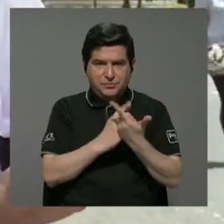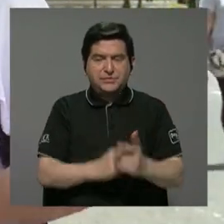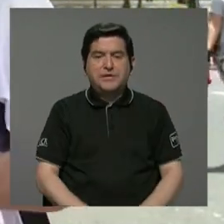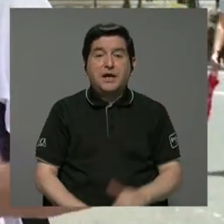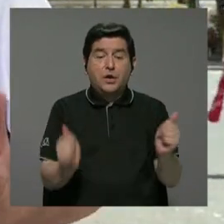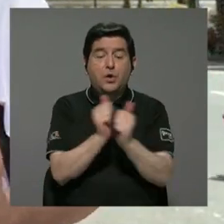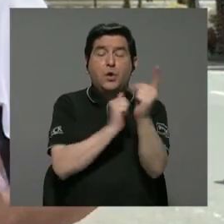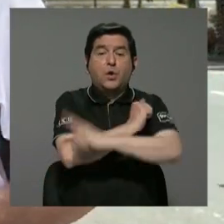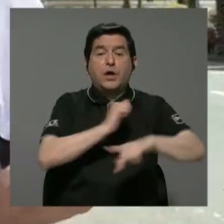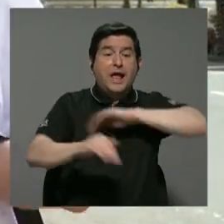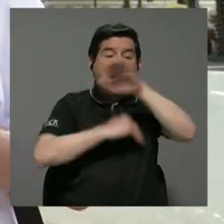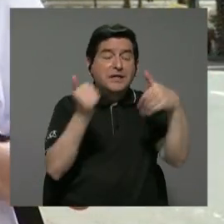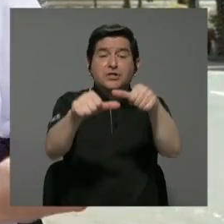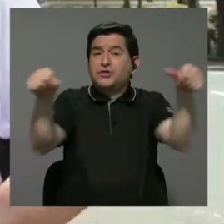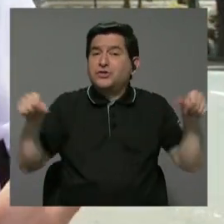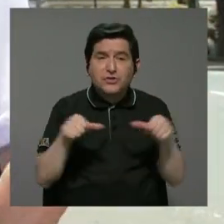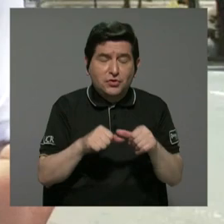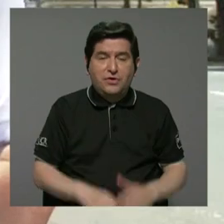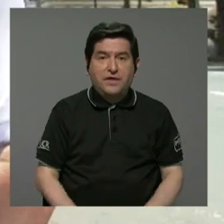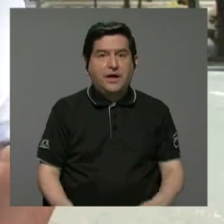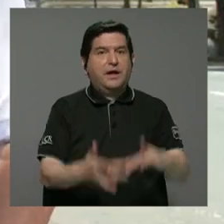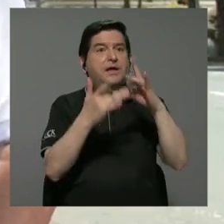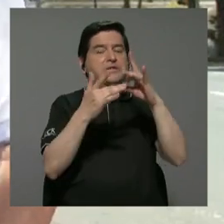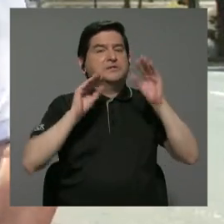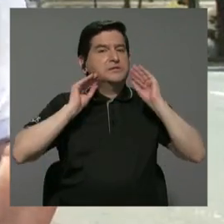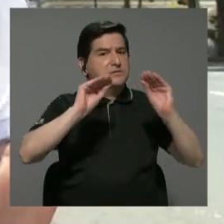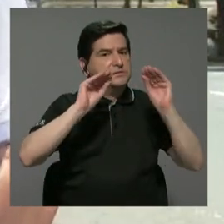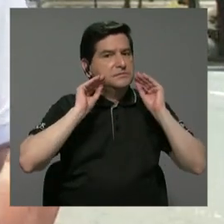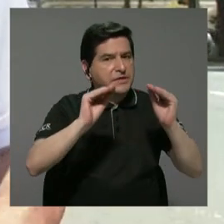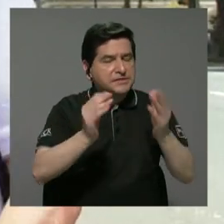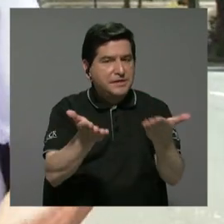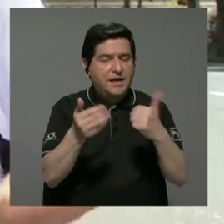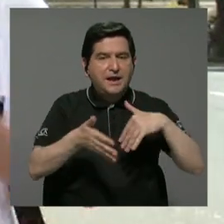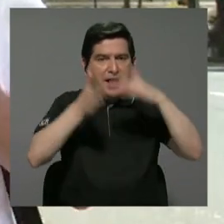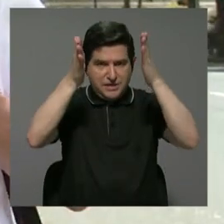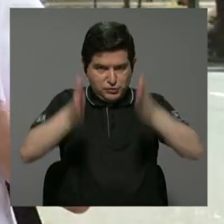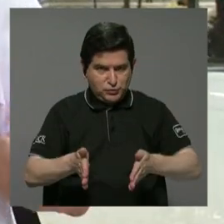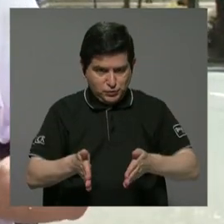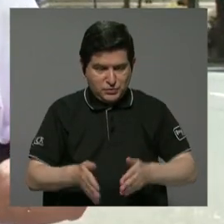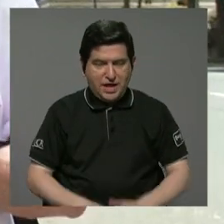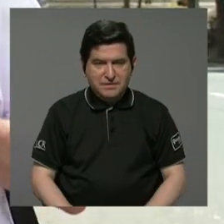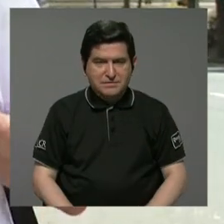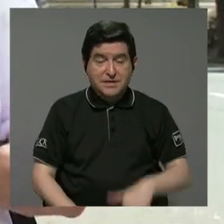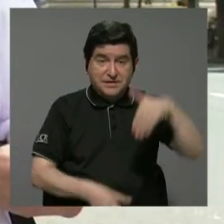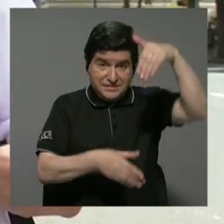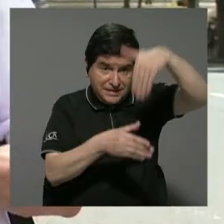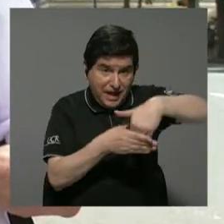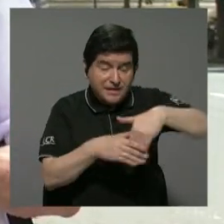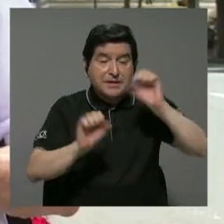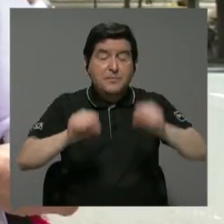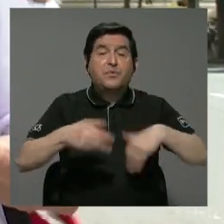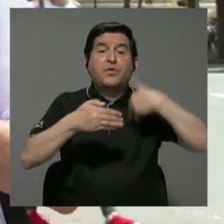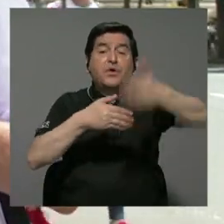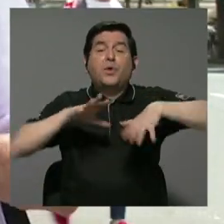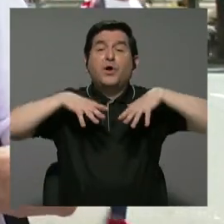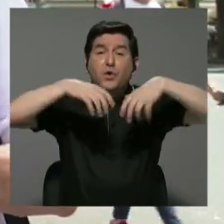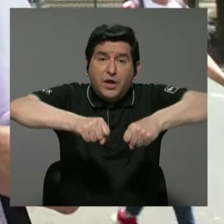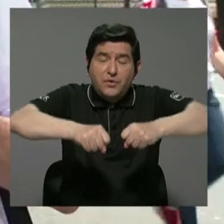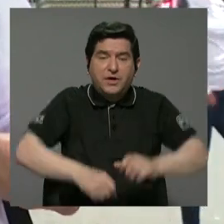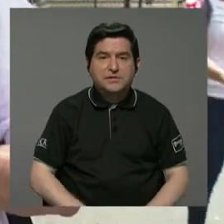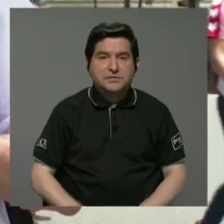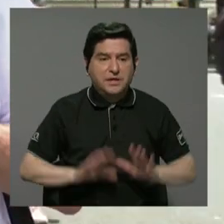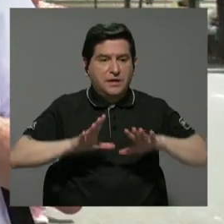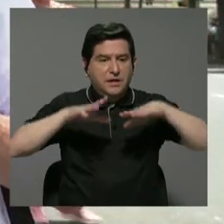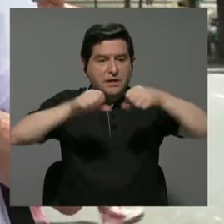con el país en todos los frentes, en particular en la docencia. Queremos que los estudiantes que ingresan se gradúen, y para